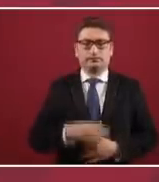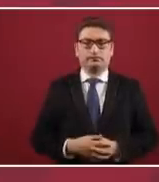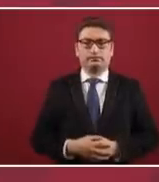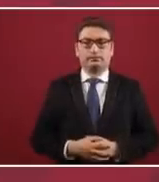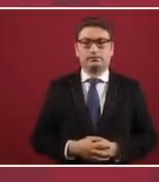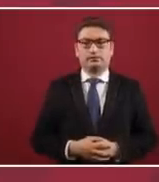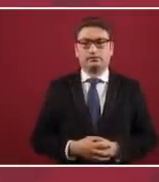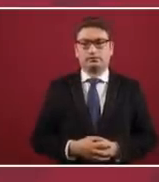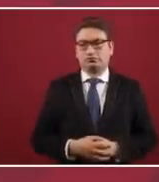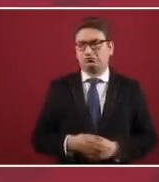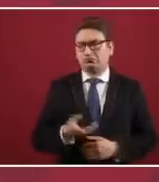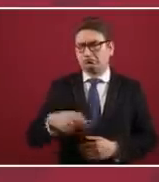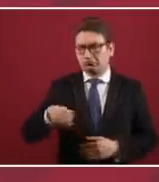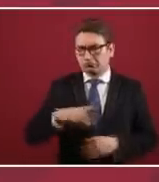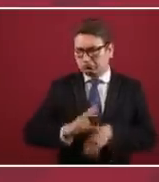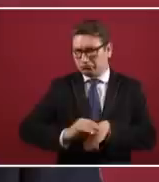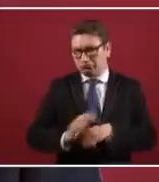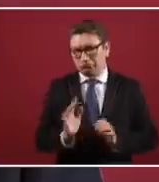si me lo permiten,